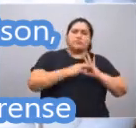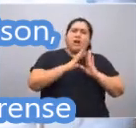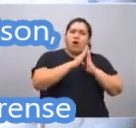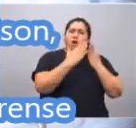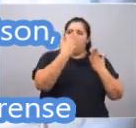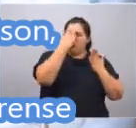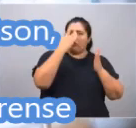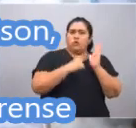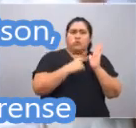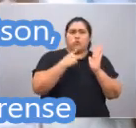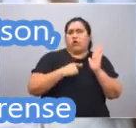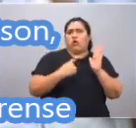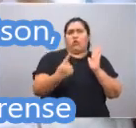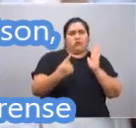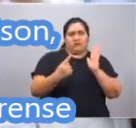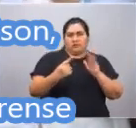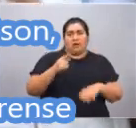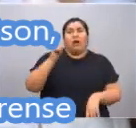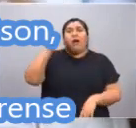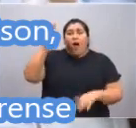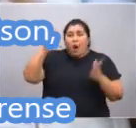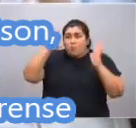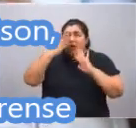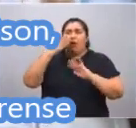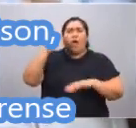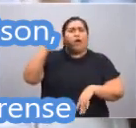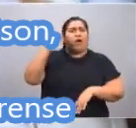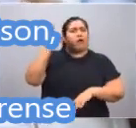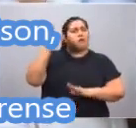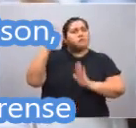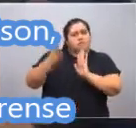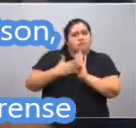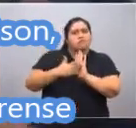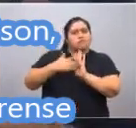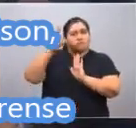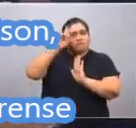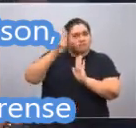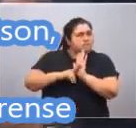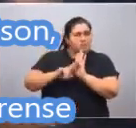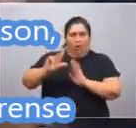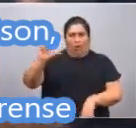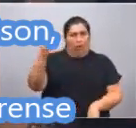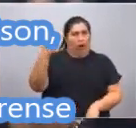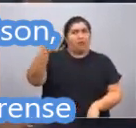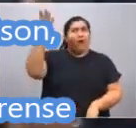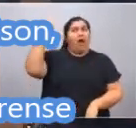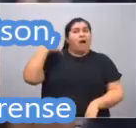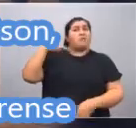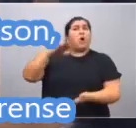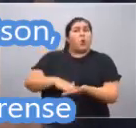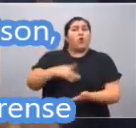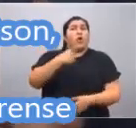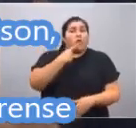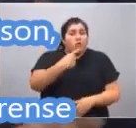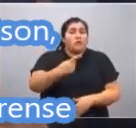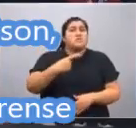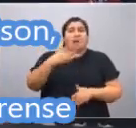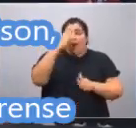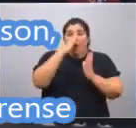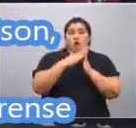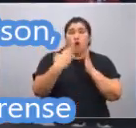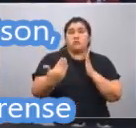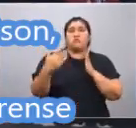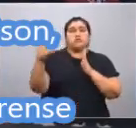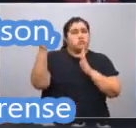Constitución Nacional. Milei no está cumpliendo lo que juró, que es defender esa